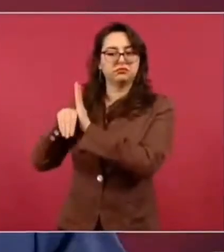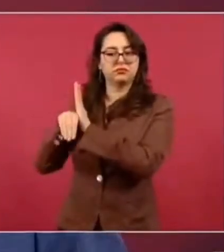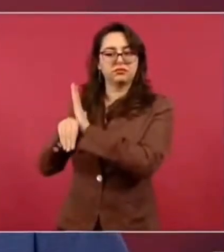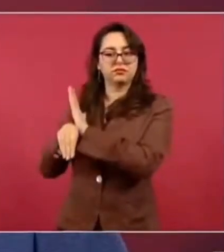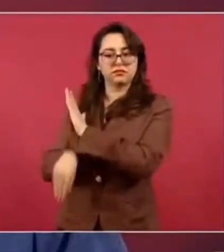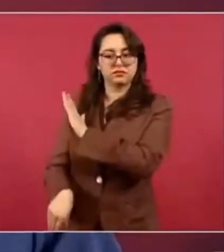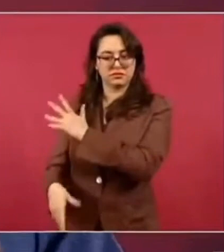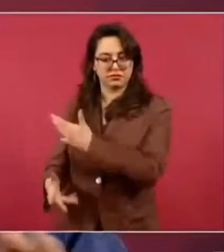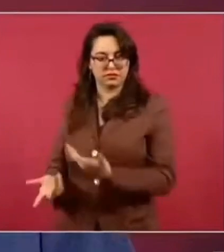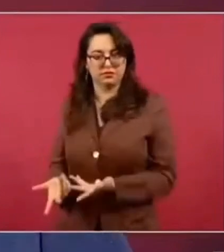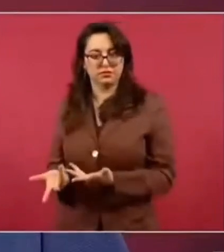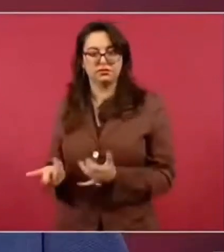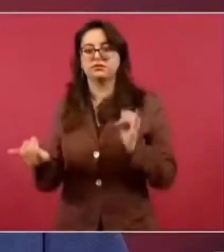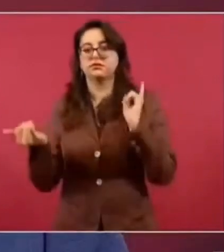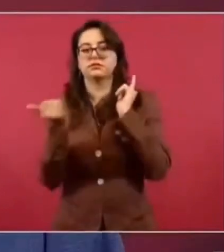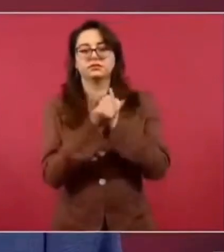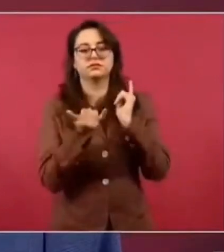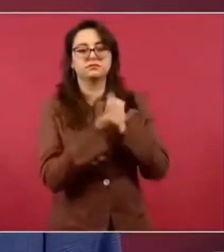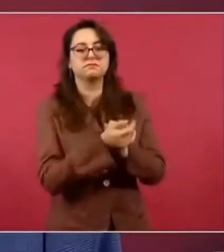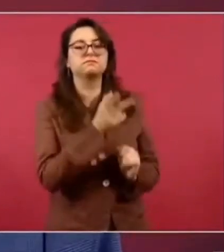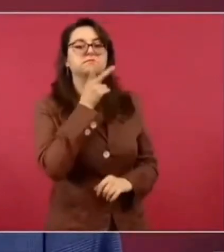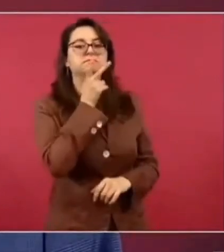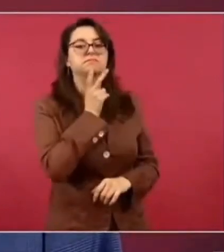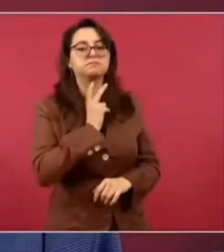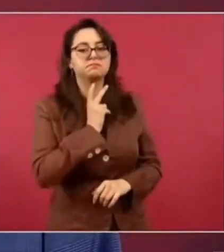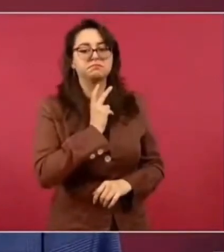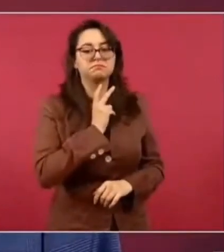como lo hicieron con la petroquímica,